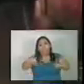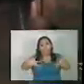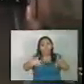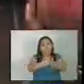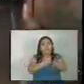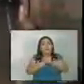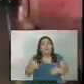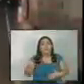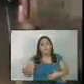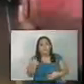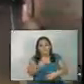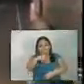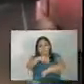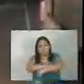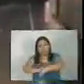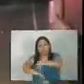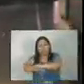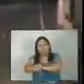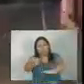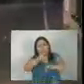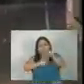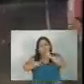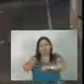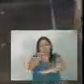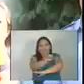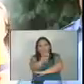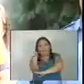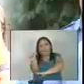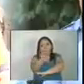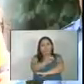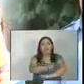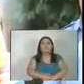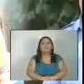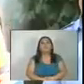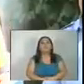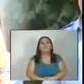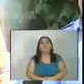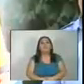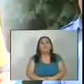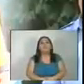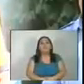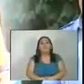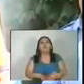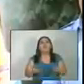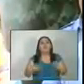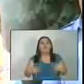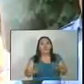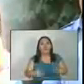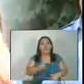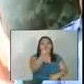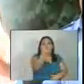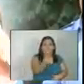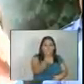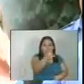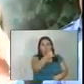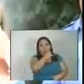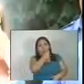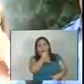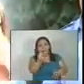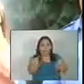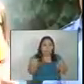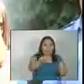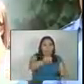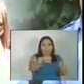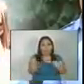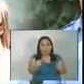se detuvieron personas por conducción peligrosa. En cuanto a los detenidos por conducción peligrosa, en primer